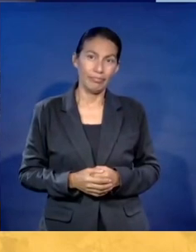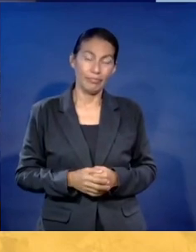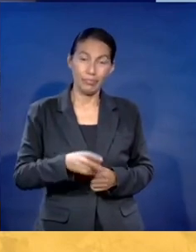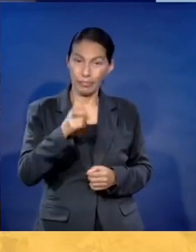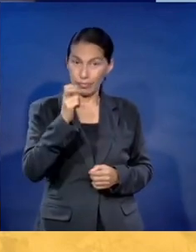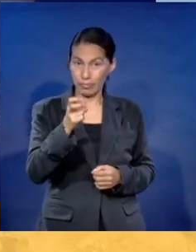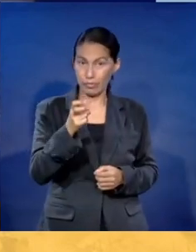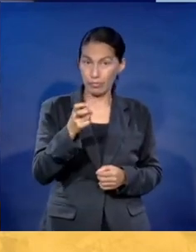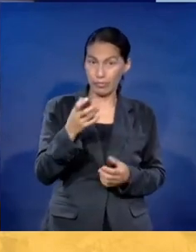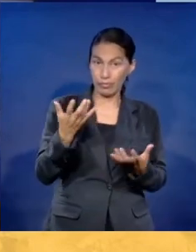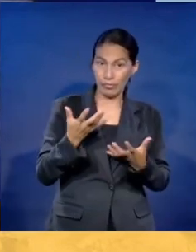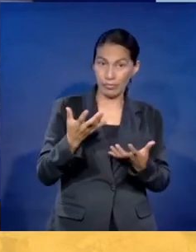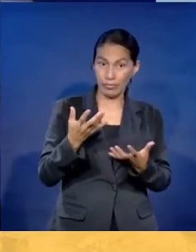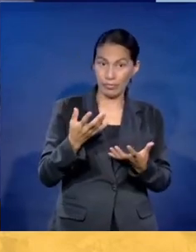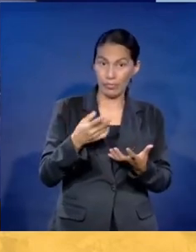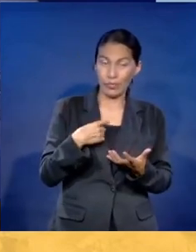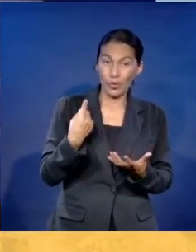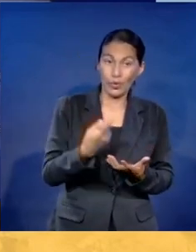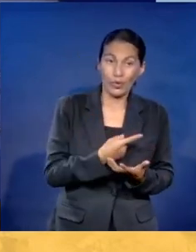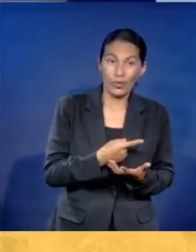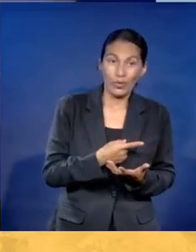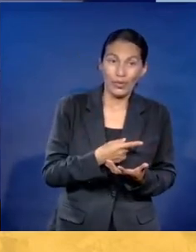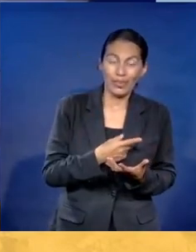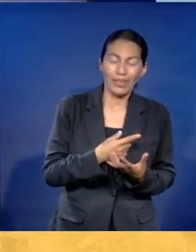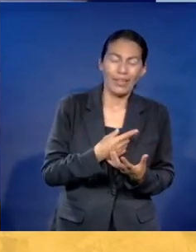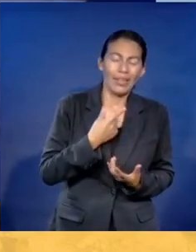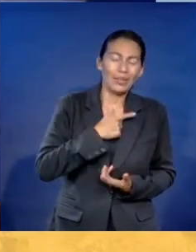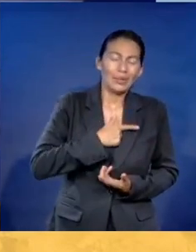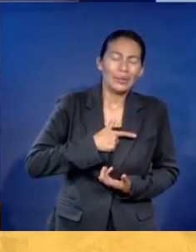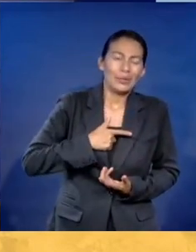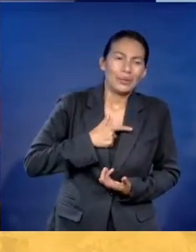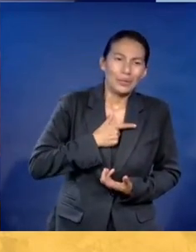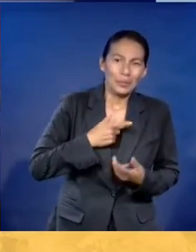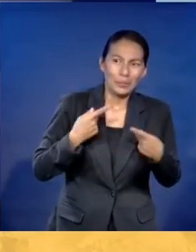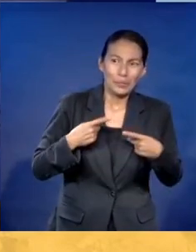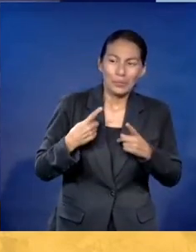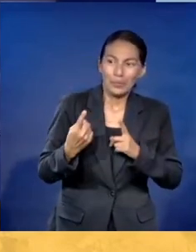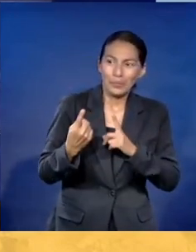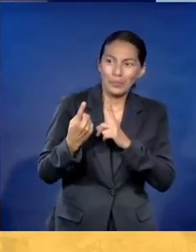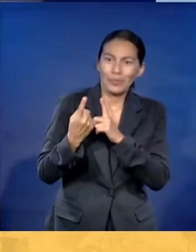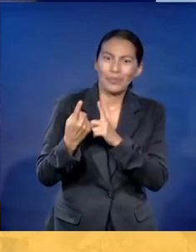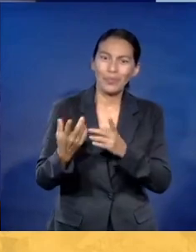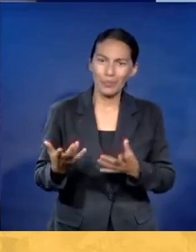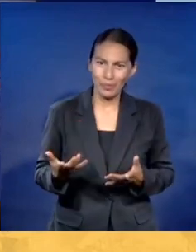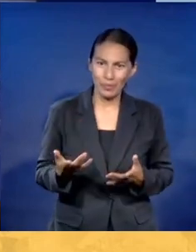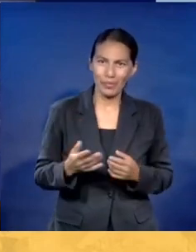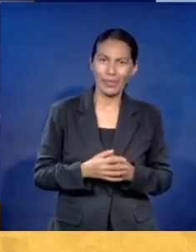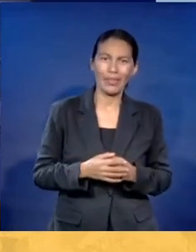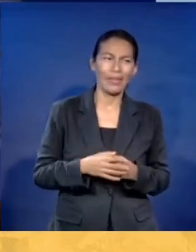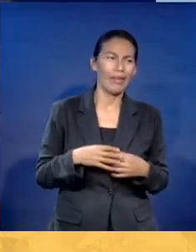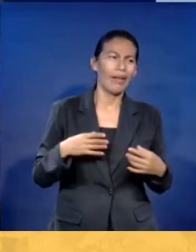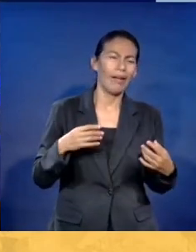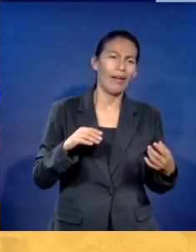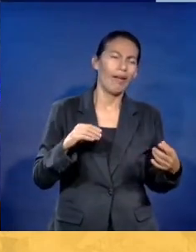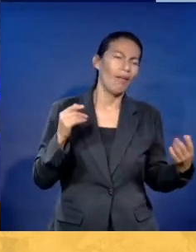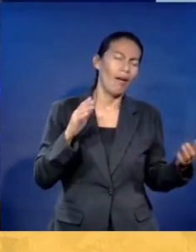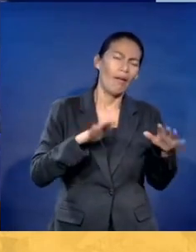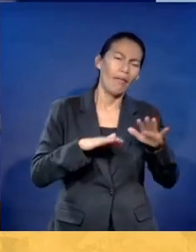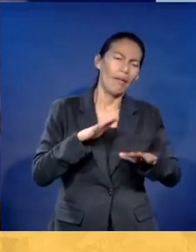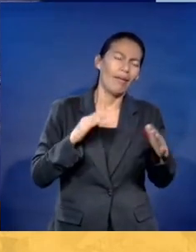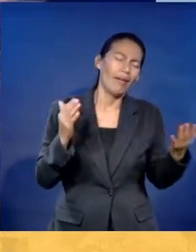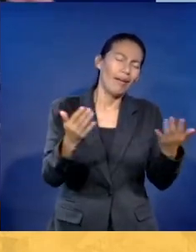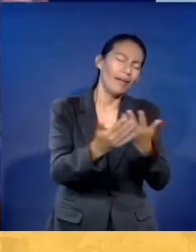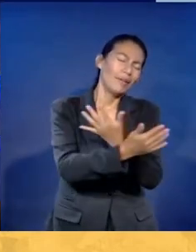que sintamos tanto placer de estar con la persona la oxitocina que es la que te lleva a abrazar y algunos andan muy